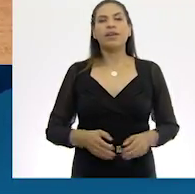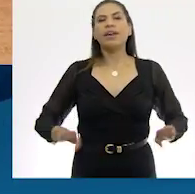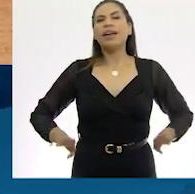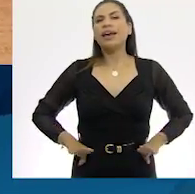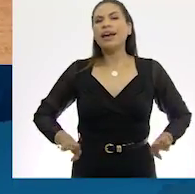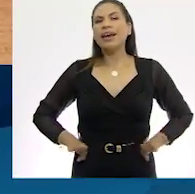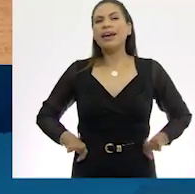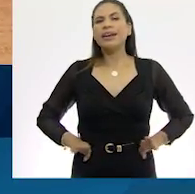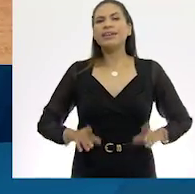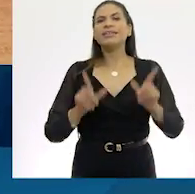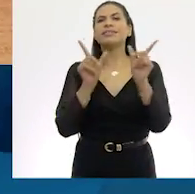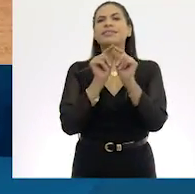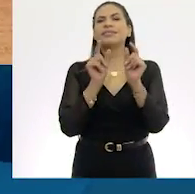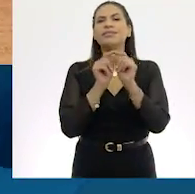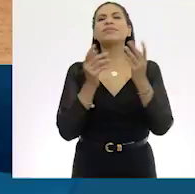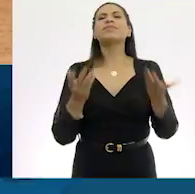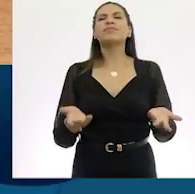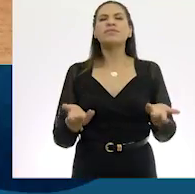Características del resumen.